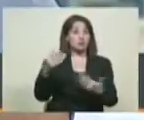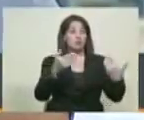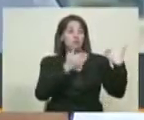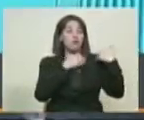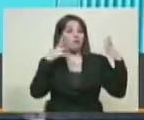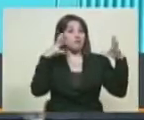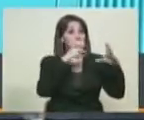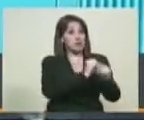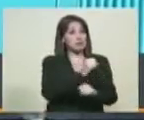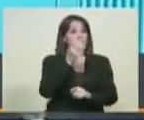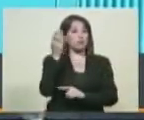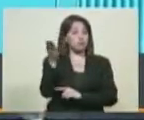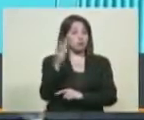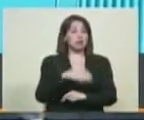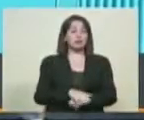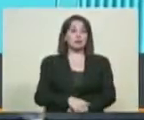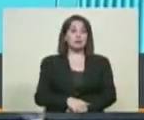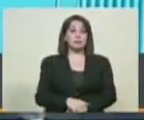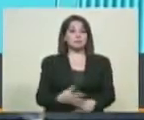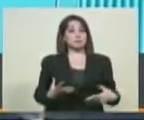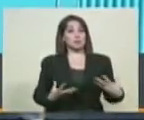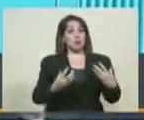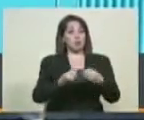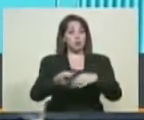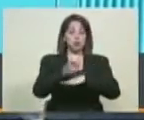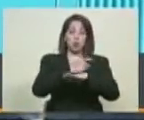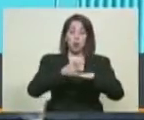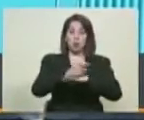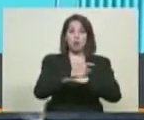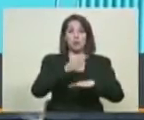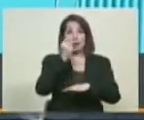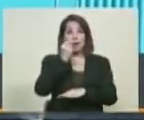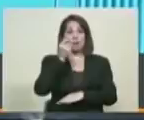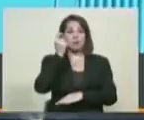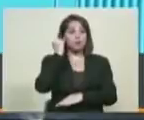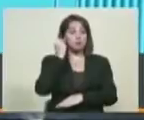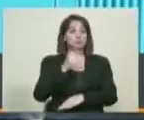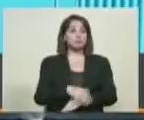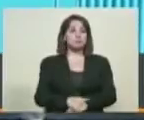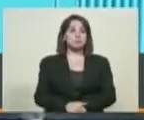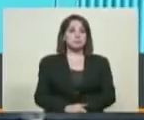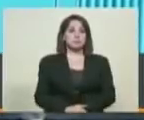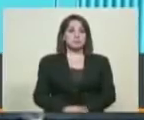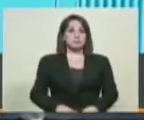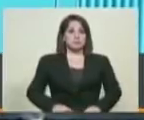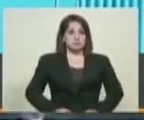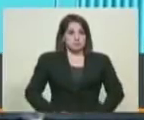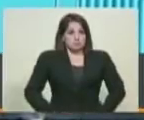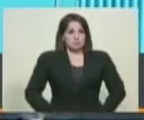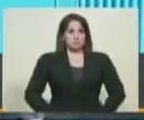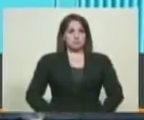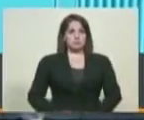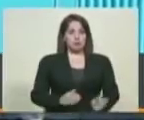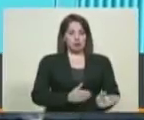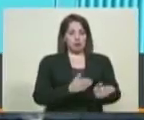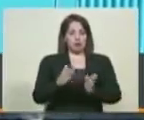retomarla conjuntamente con gobernadores y gobernadoras. Compañero, bueno, por aquí